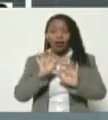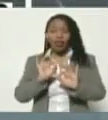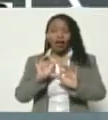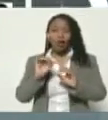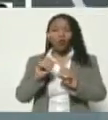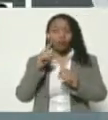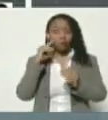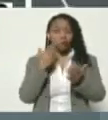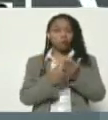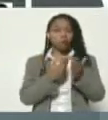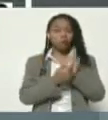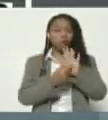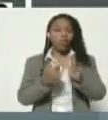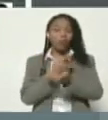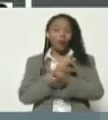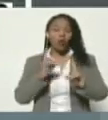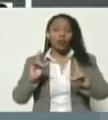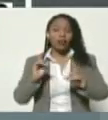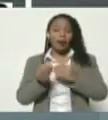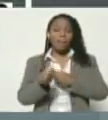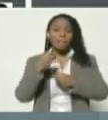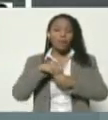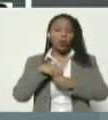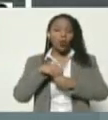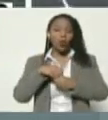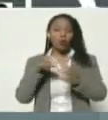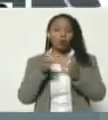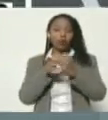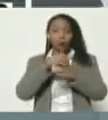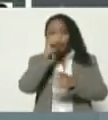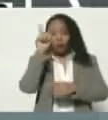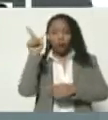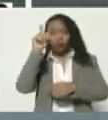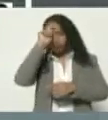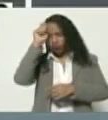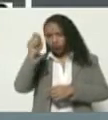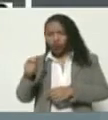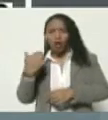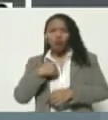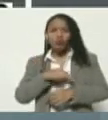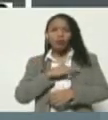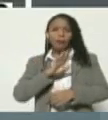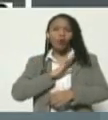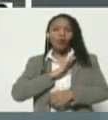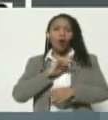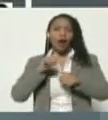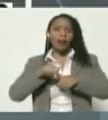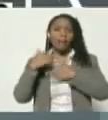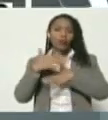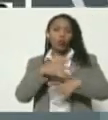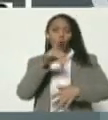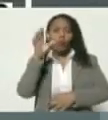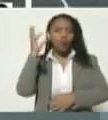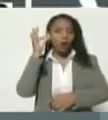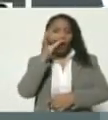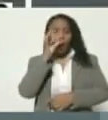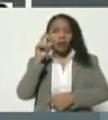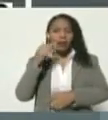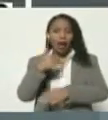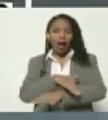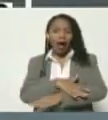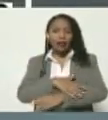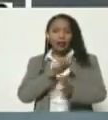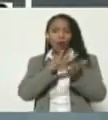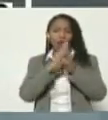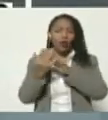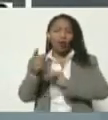lección de democracia interna de un partido y el reconocimiento a nuestra gente, a los militantes, mujeres y hombres de las calles, de los barrios, jefes